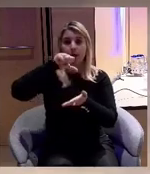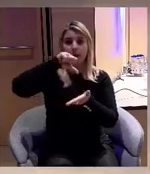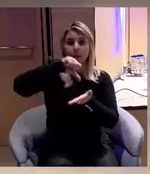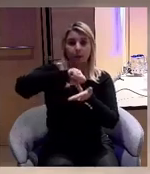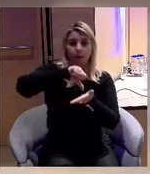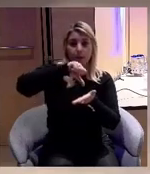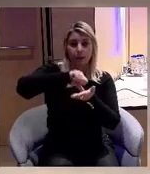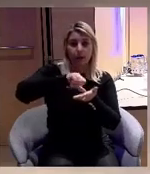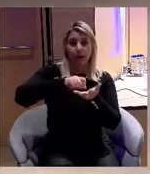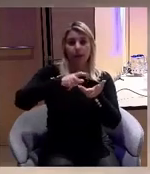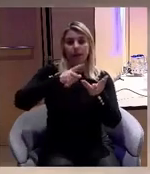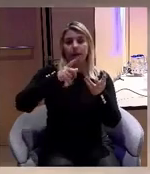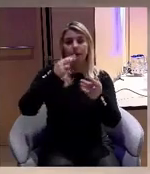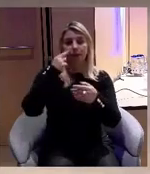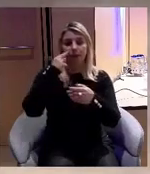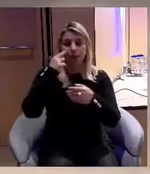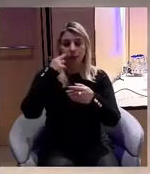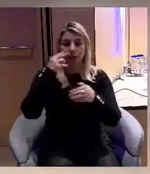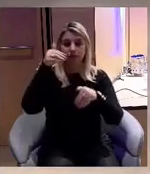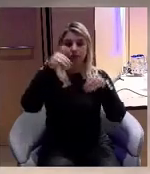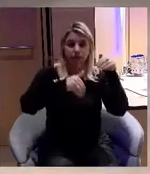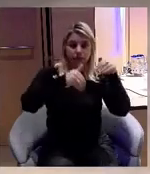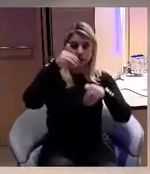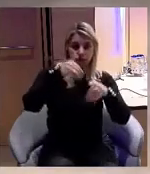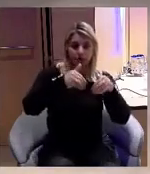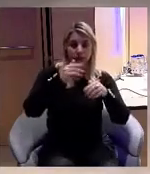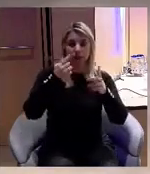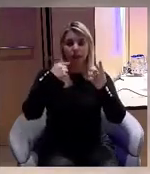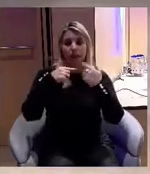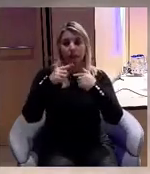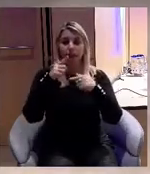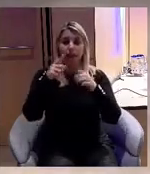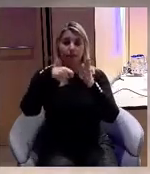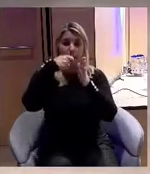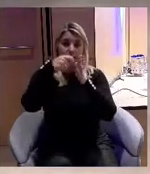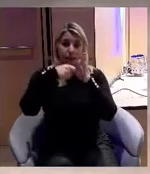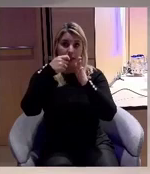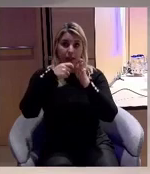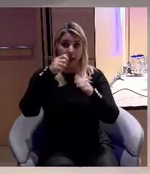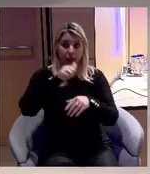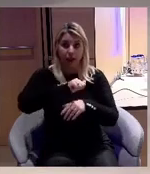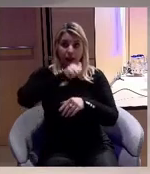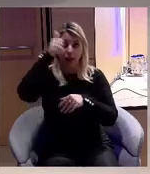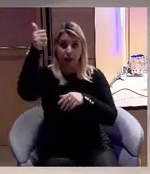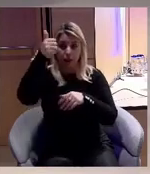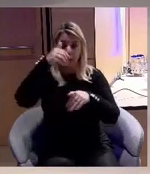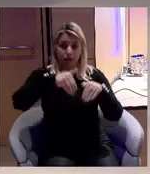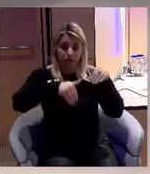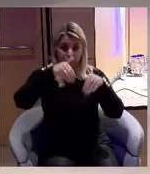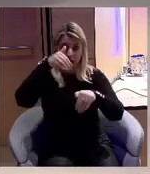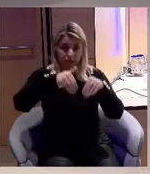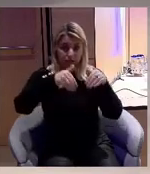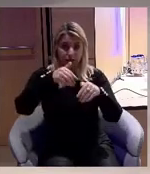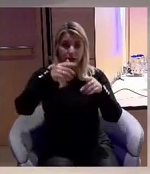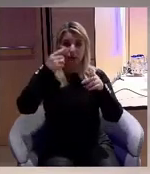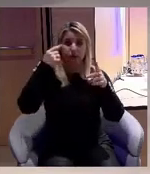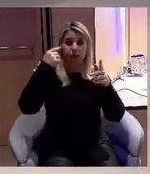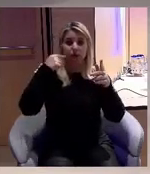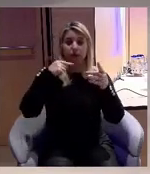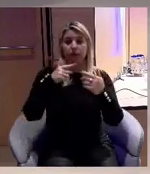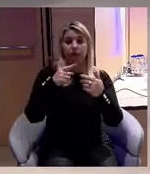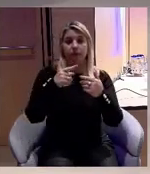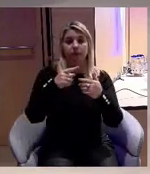relajo electoral te escucho hablar de tiktok el candidato que ganó las elecciones tuvo un gran apoyo en